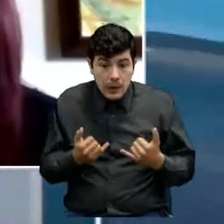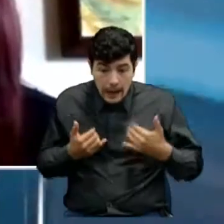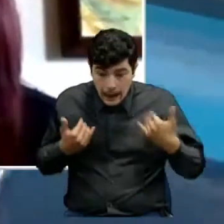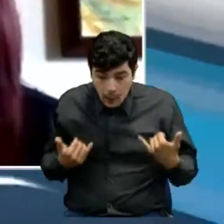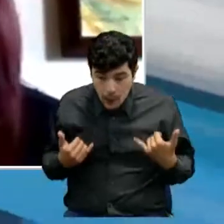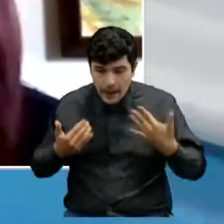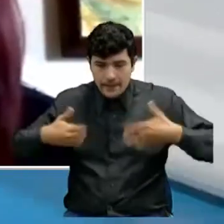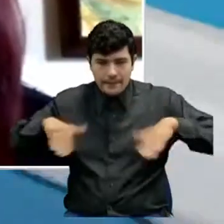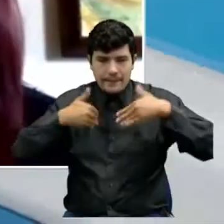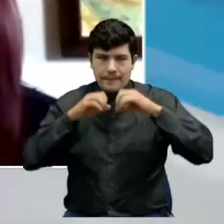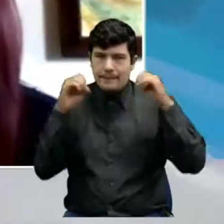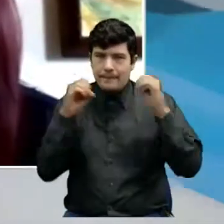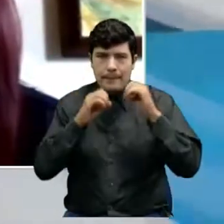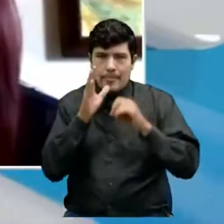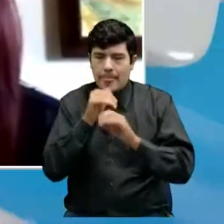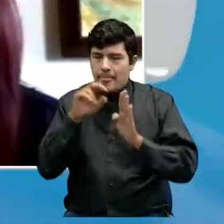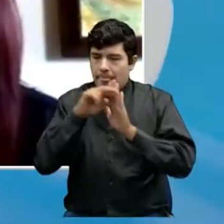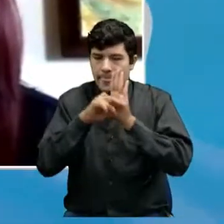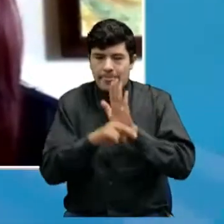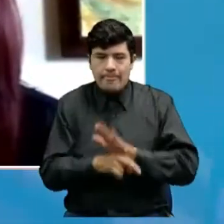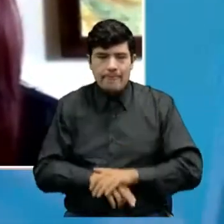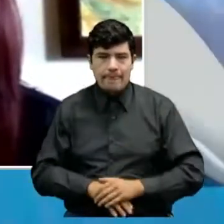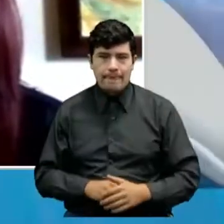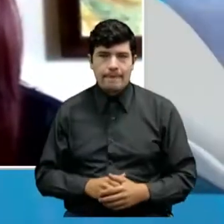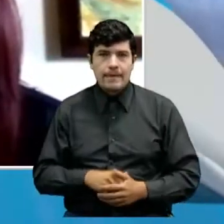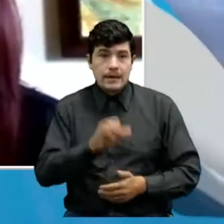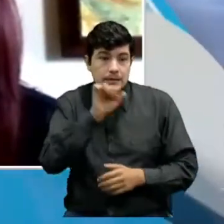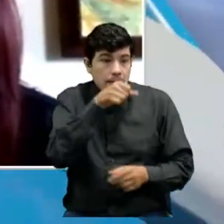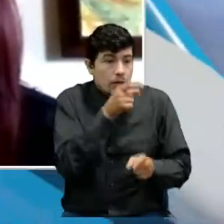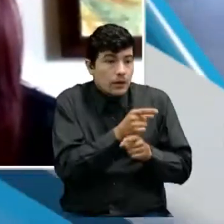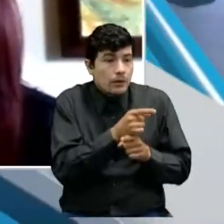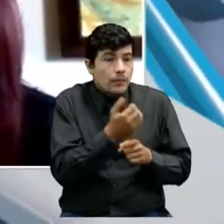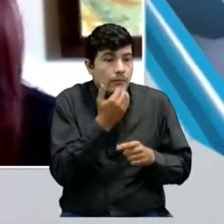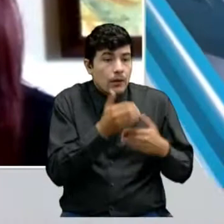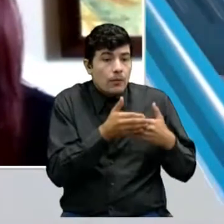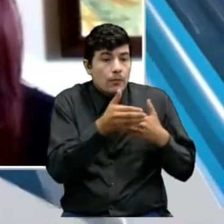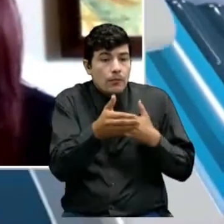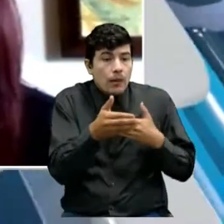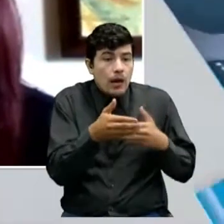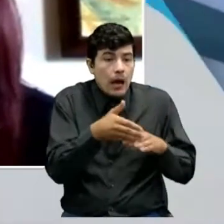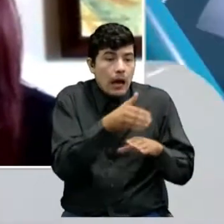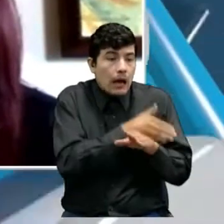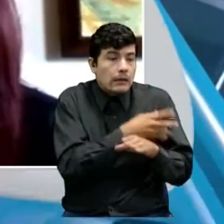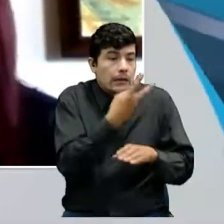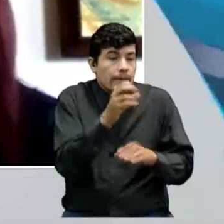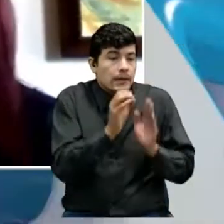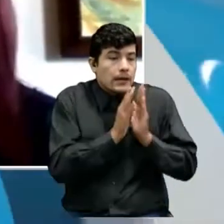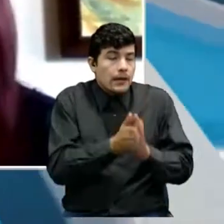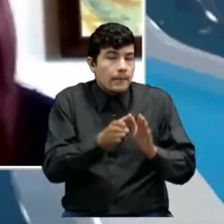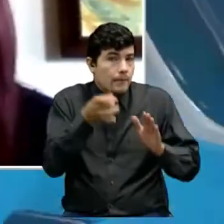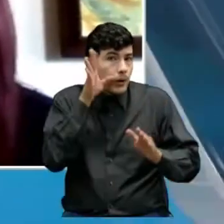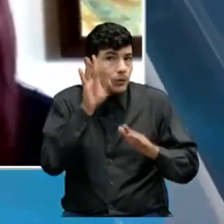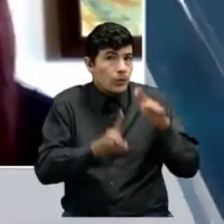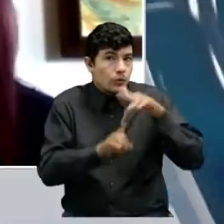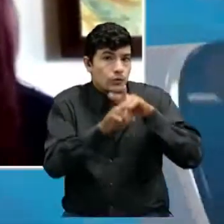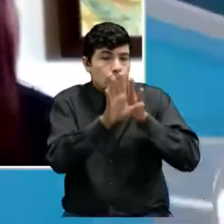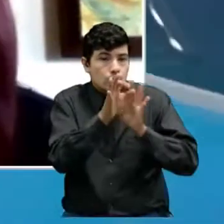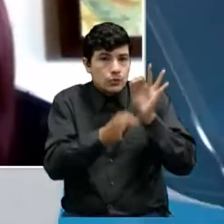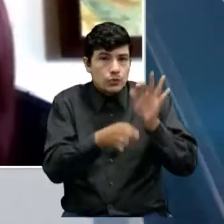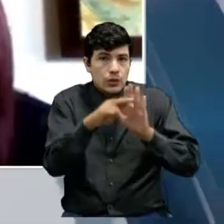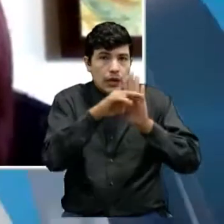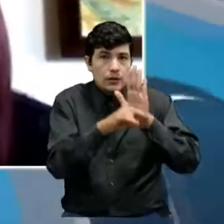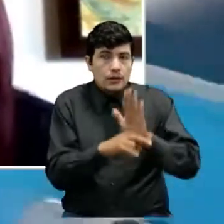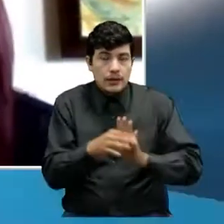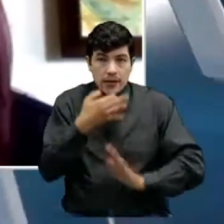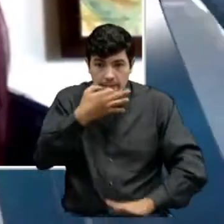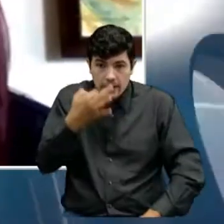tanto no hay nada diferente. Sería de aquí a antes del 20 de diciembre el gobierno puede sacar una norma, porque la